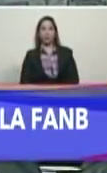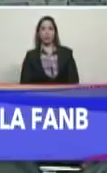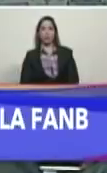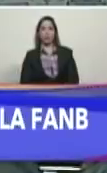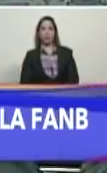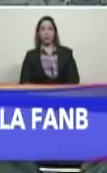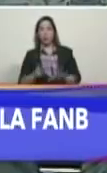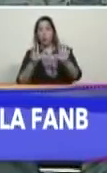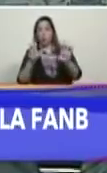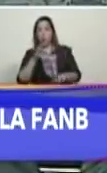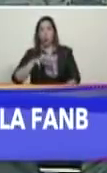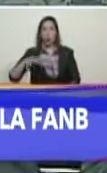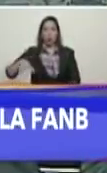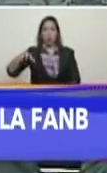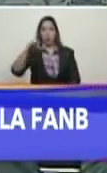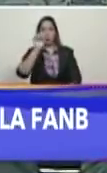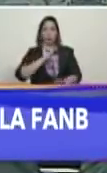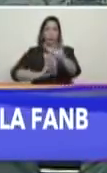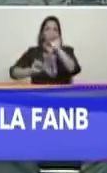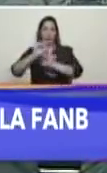8 regiones de defensa integral